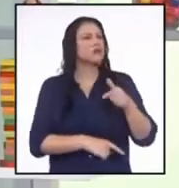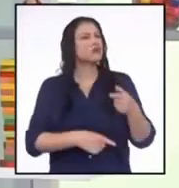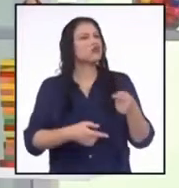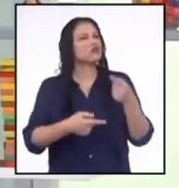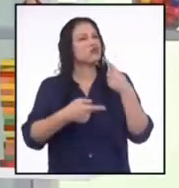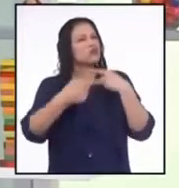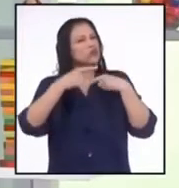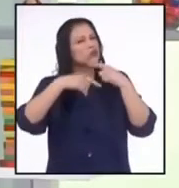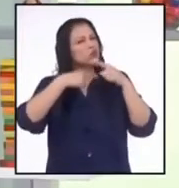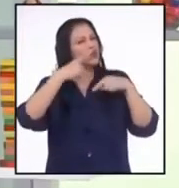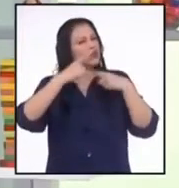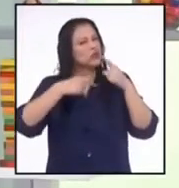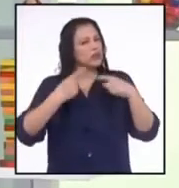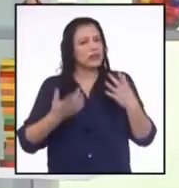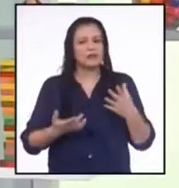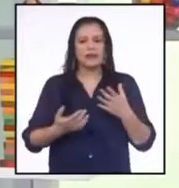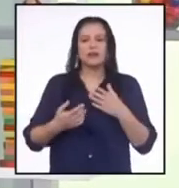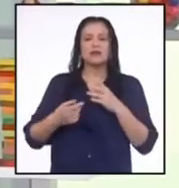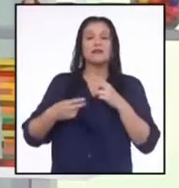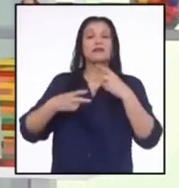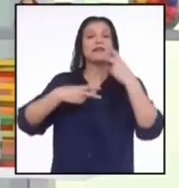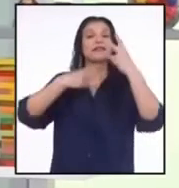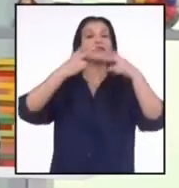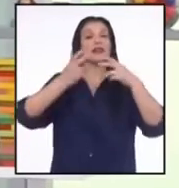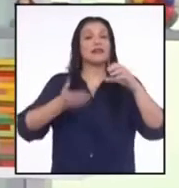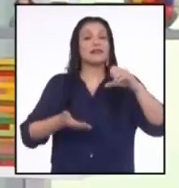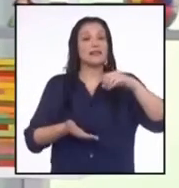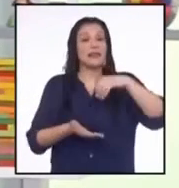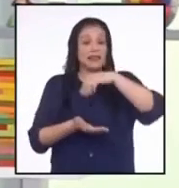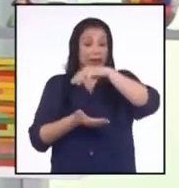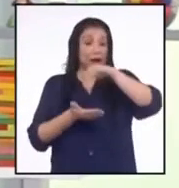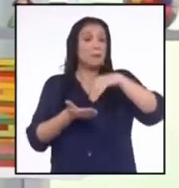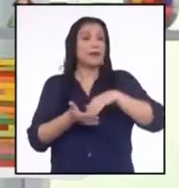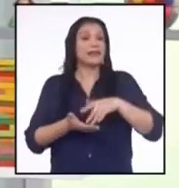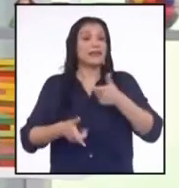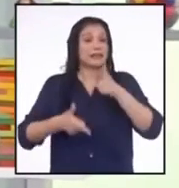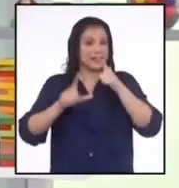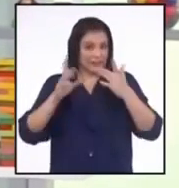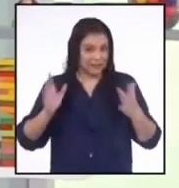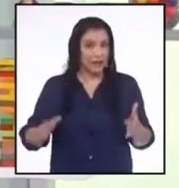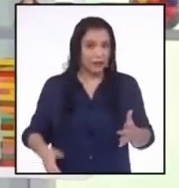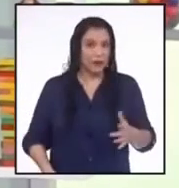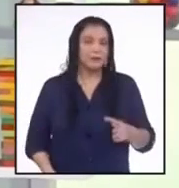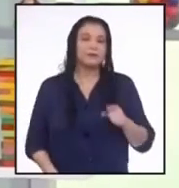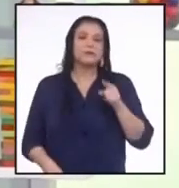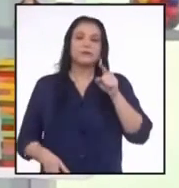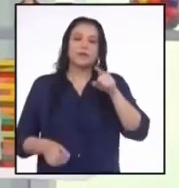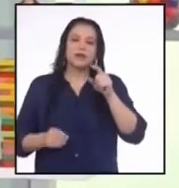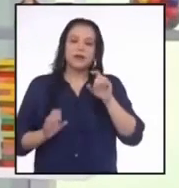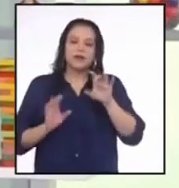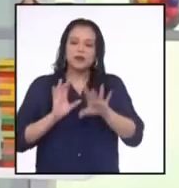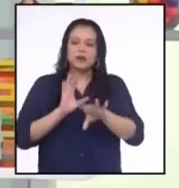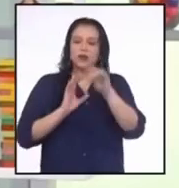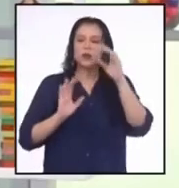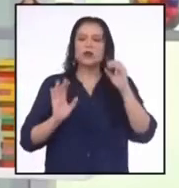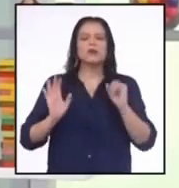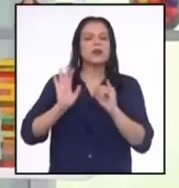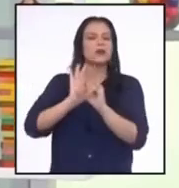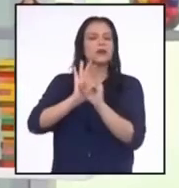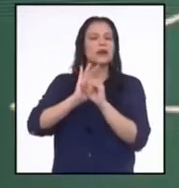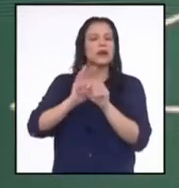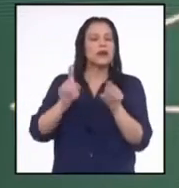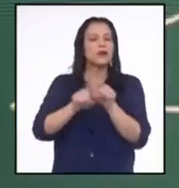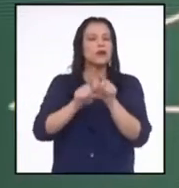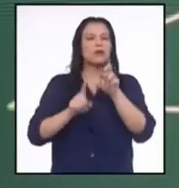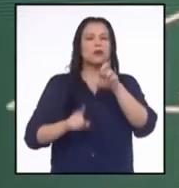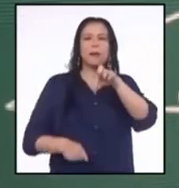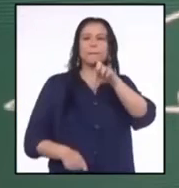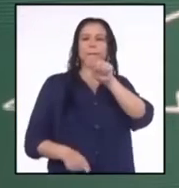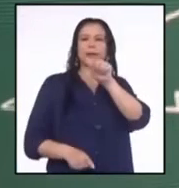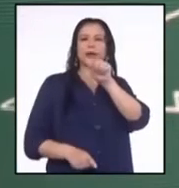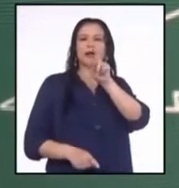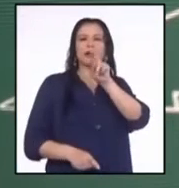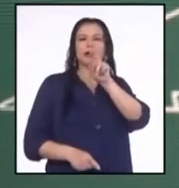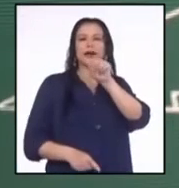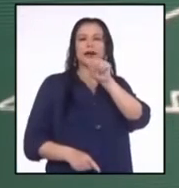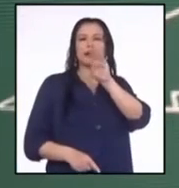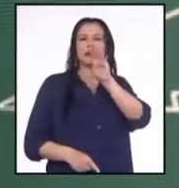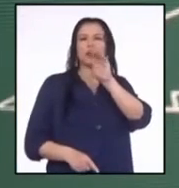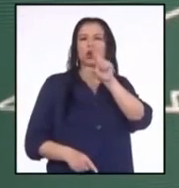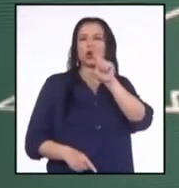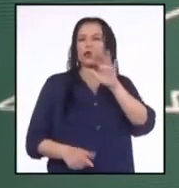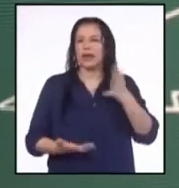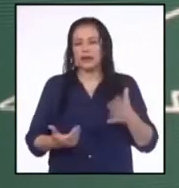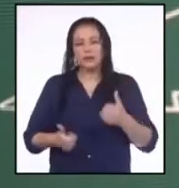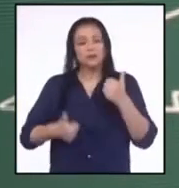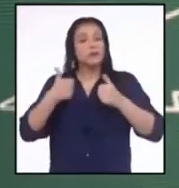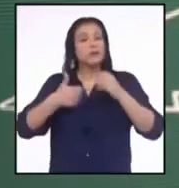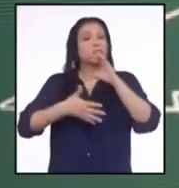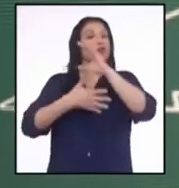contaste sobre tu visita al circuito mágico del agua. Bueno, donde se encuentra una figura muy similar a una parábola. Debemos de conocer cuáles